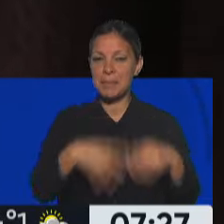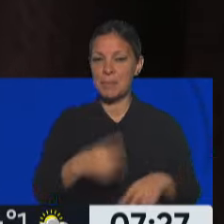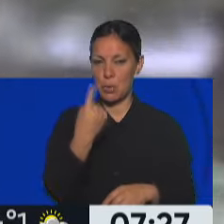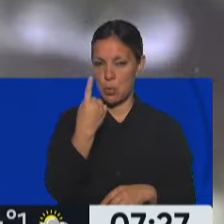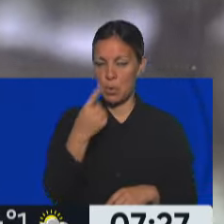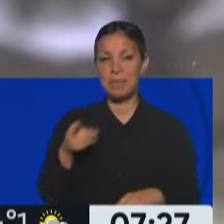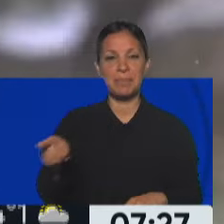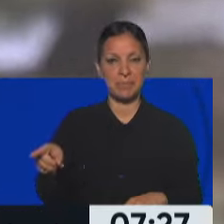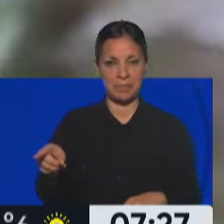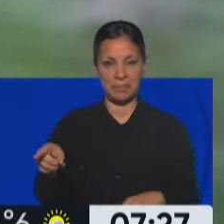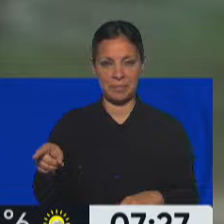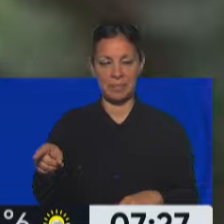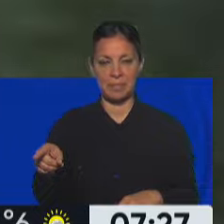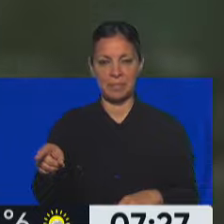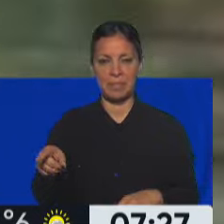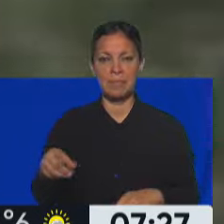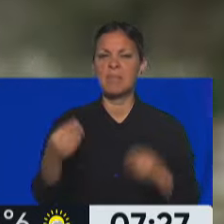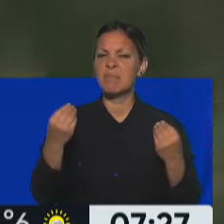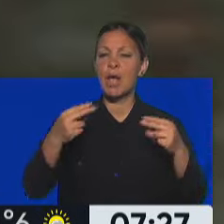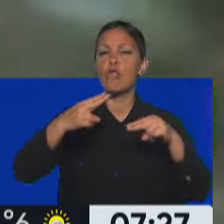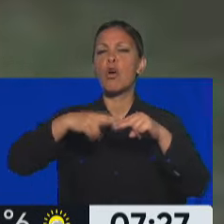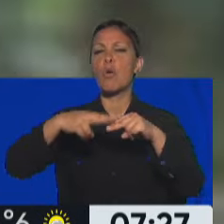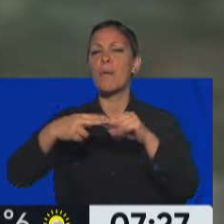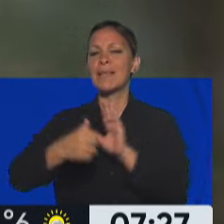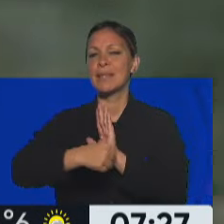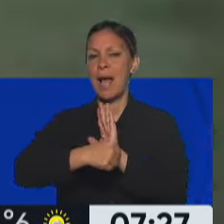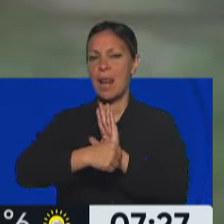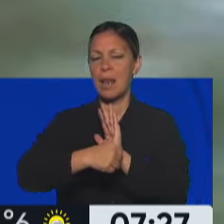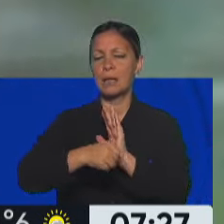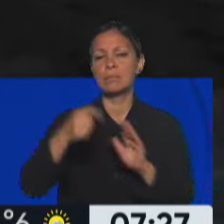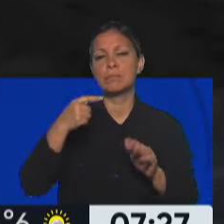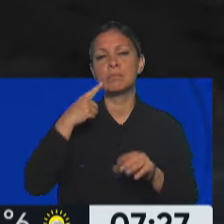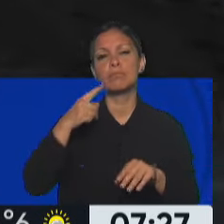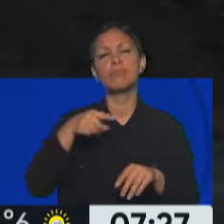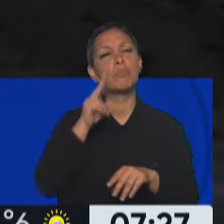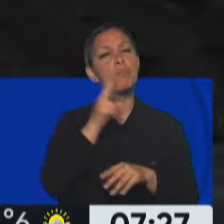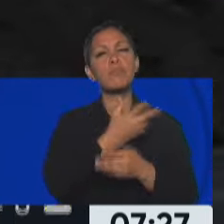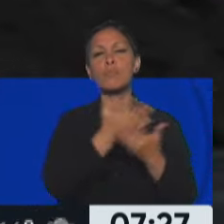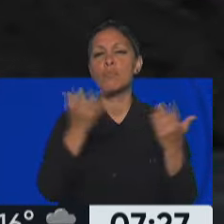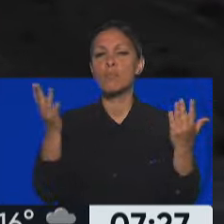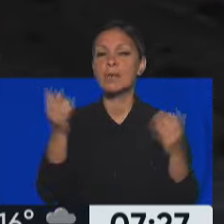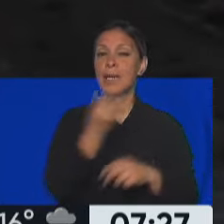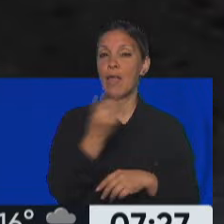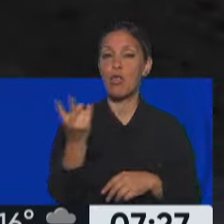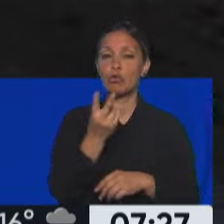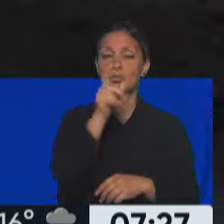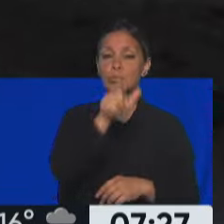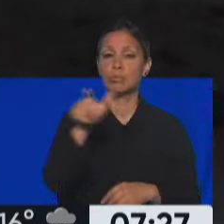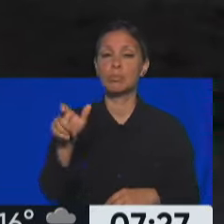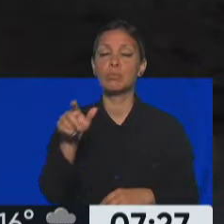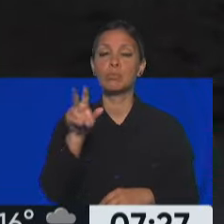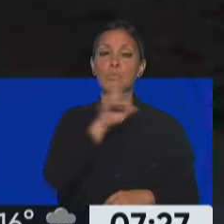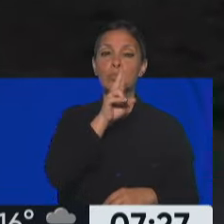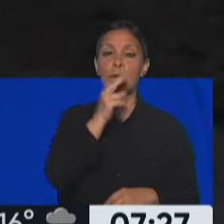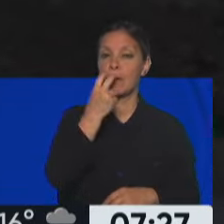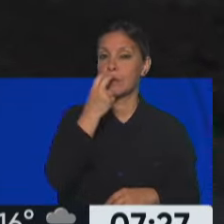Es un documental que recorre el camino iniciado por, de hace varias décadas ya, por Blanca y Patsy, dos mujeres bolivianas. Y el documental